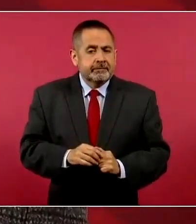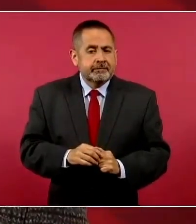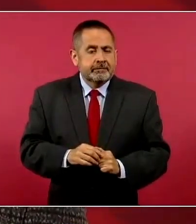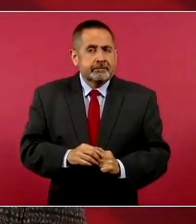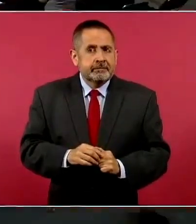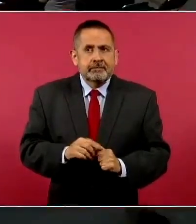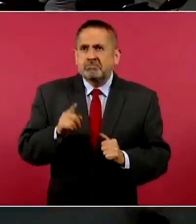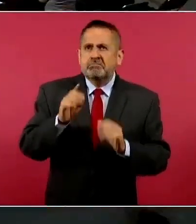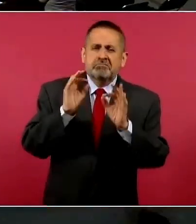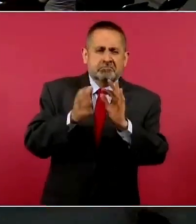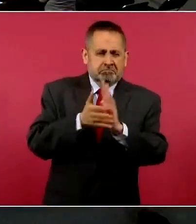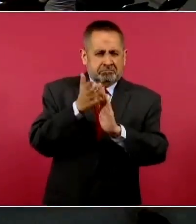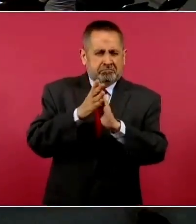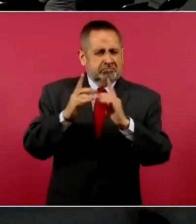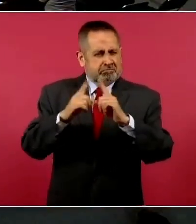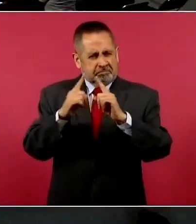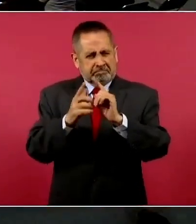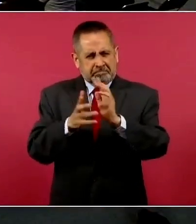menospreció